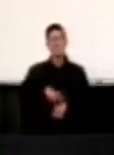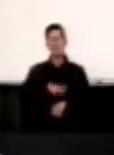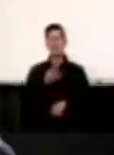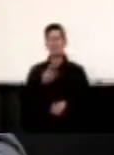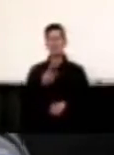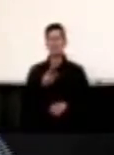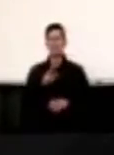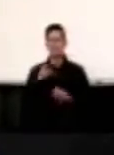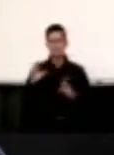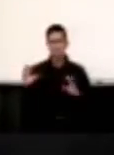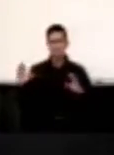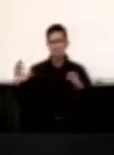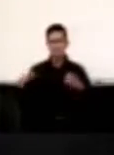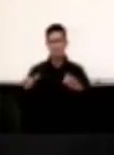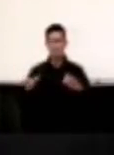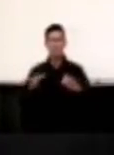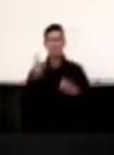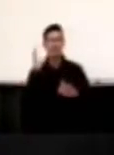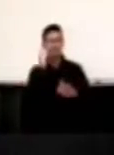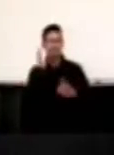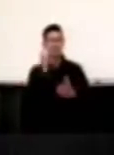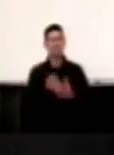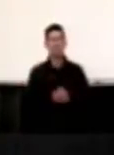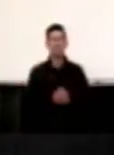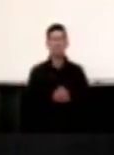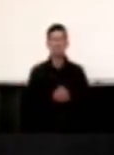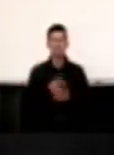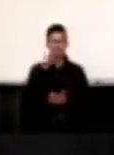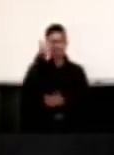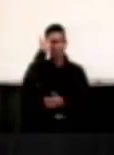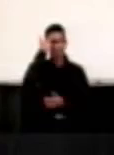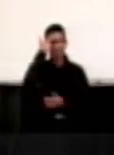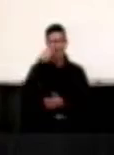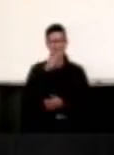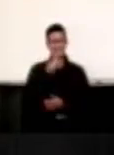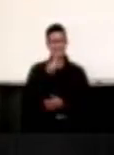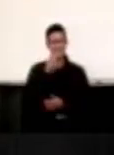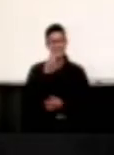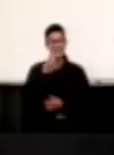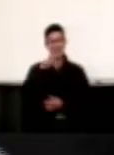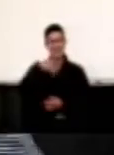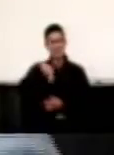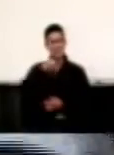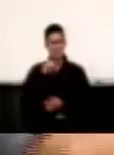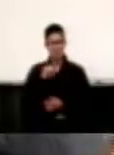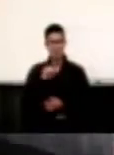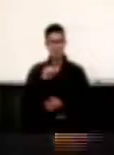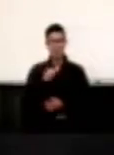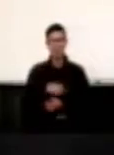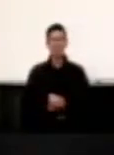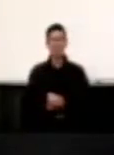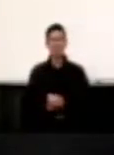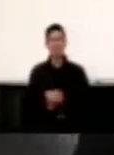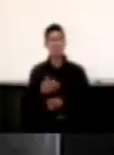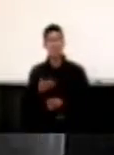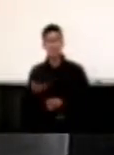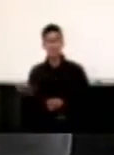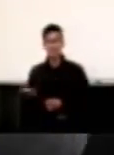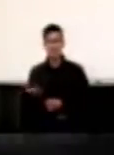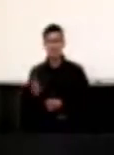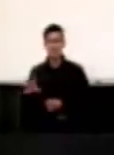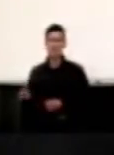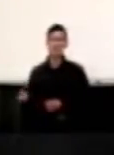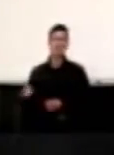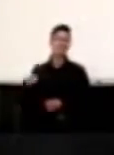negociar. Y lo que recordaremos es que Peña Nieto y su partido lo que hizo en el 2012-2018 fue salirse de la arena